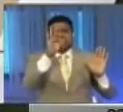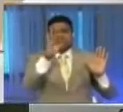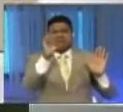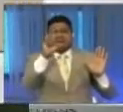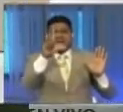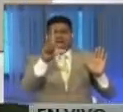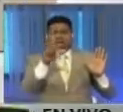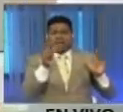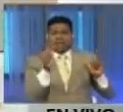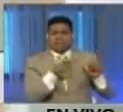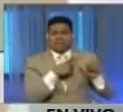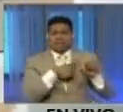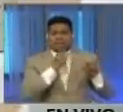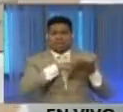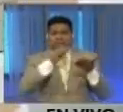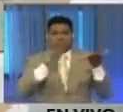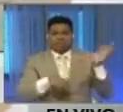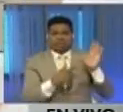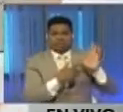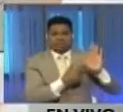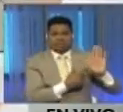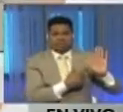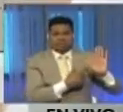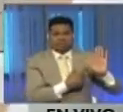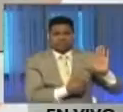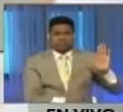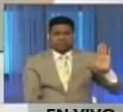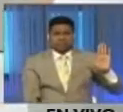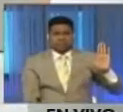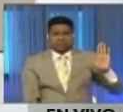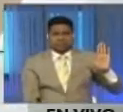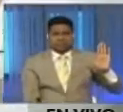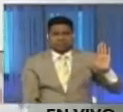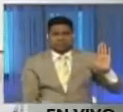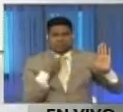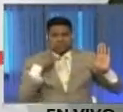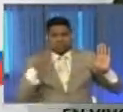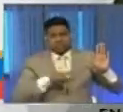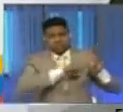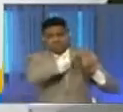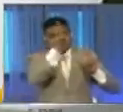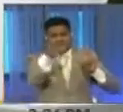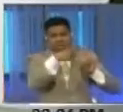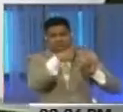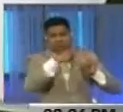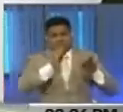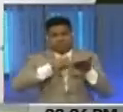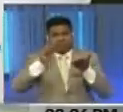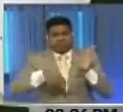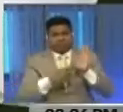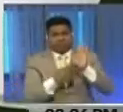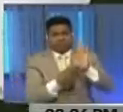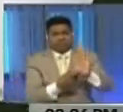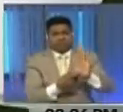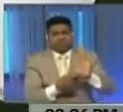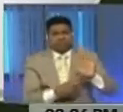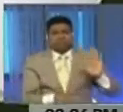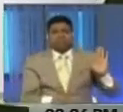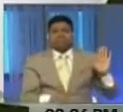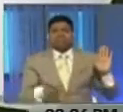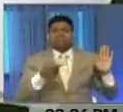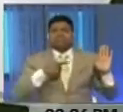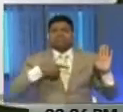firma. Ministro de Petróleo y Minería. ¿Verdad? Segunda firma, ¿les parece conocida?